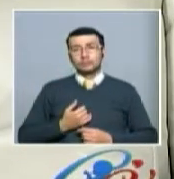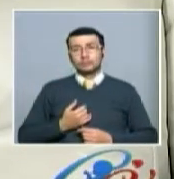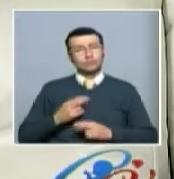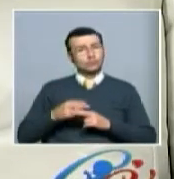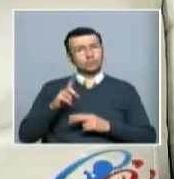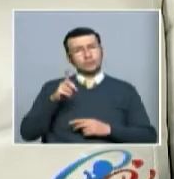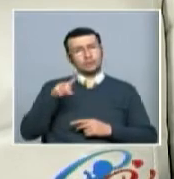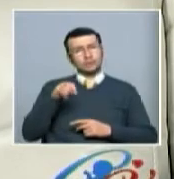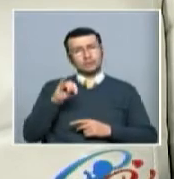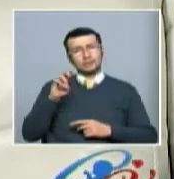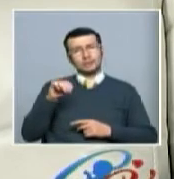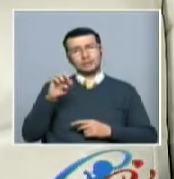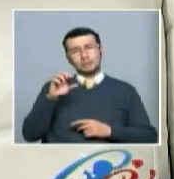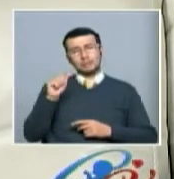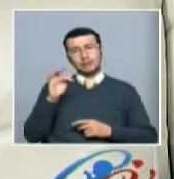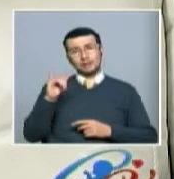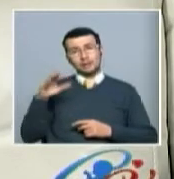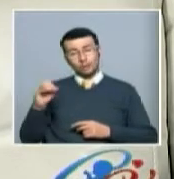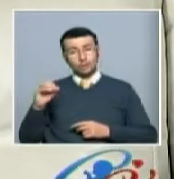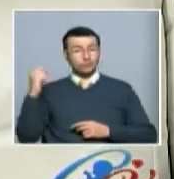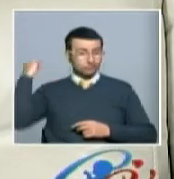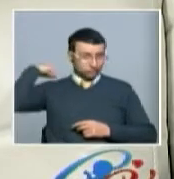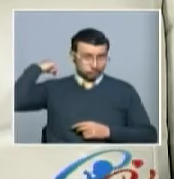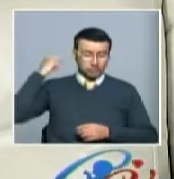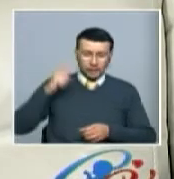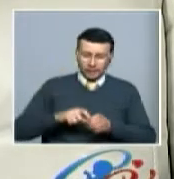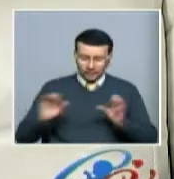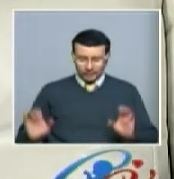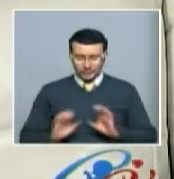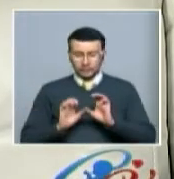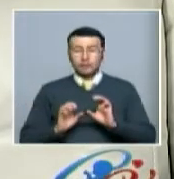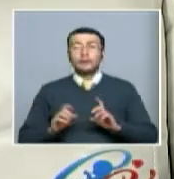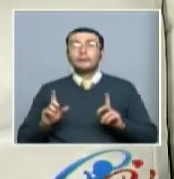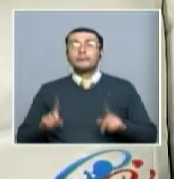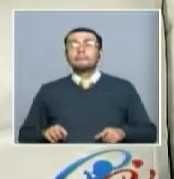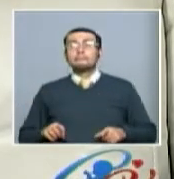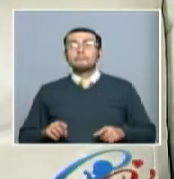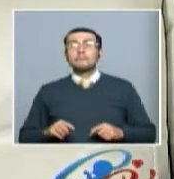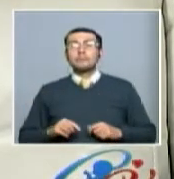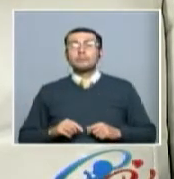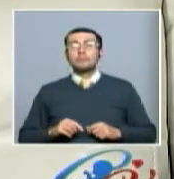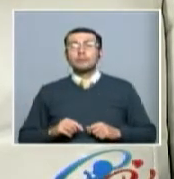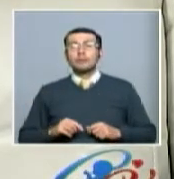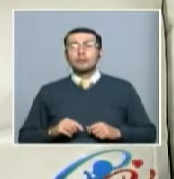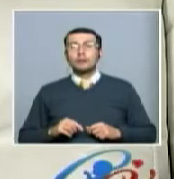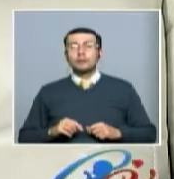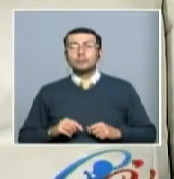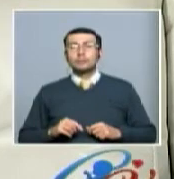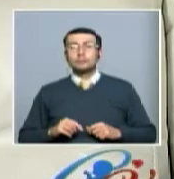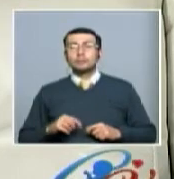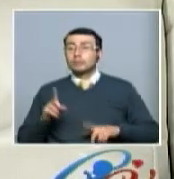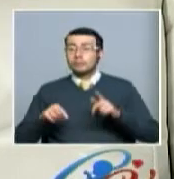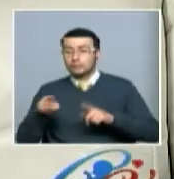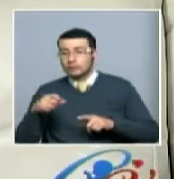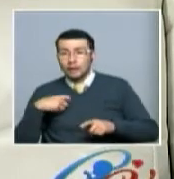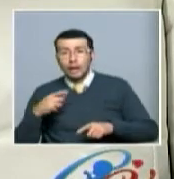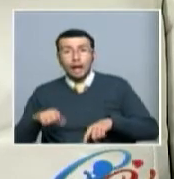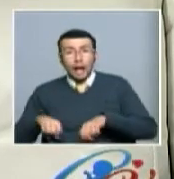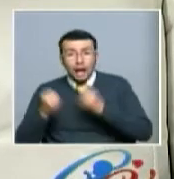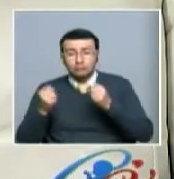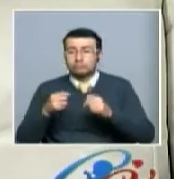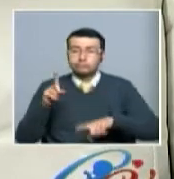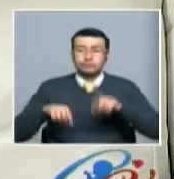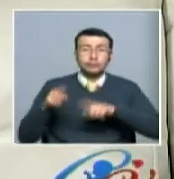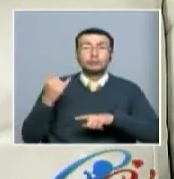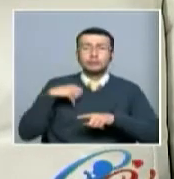simpático toracolumbar. Y sobre todo, pues da lugar a ciertas lesiones que